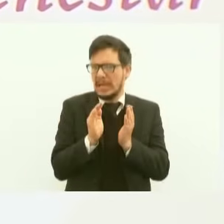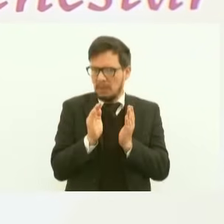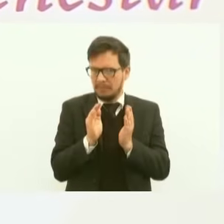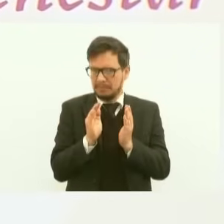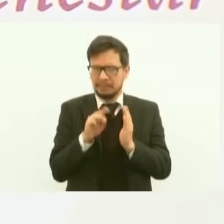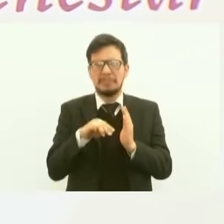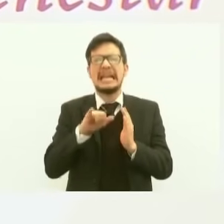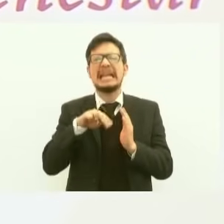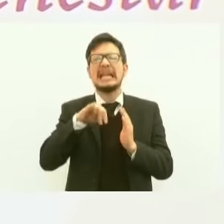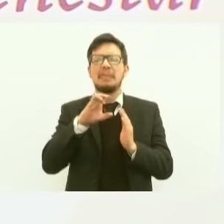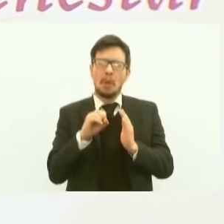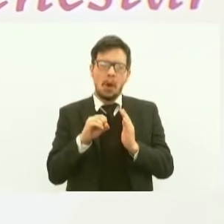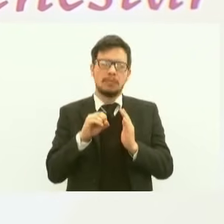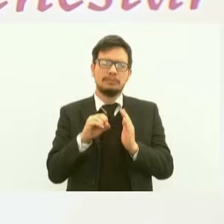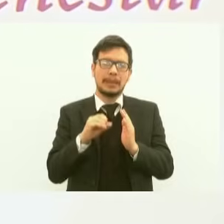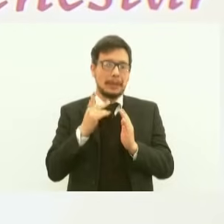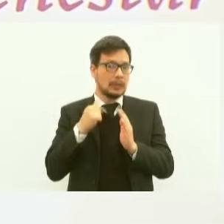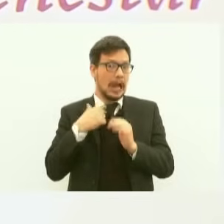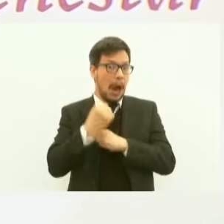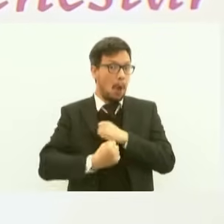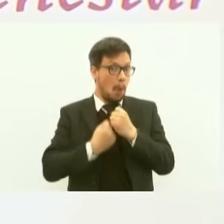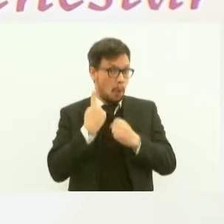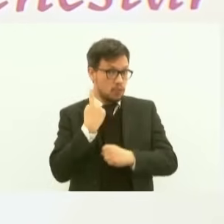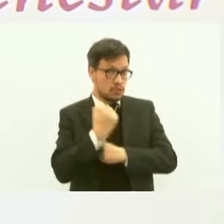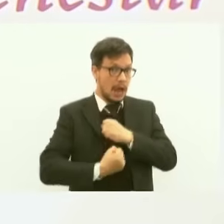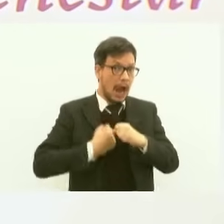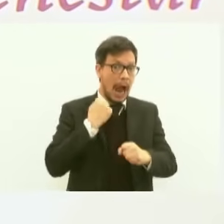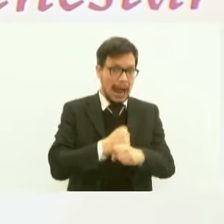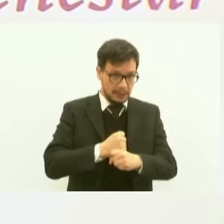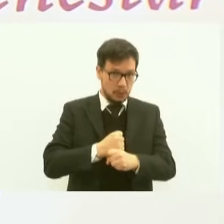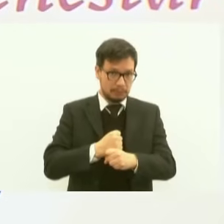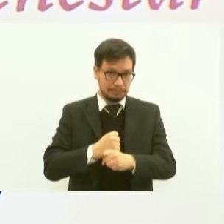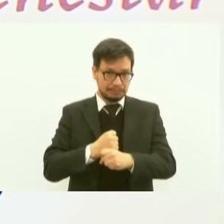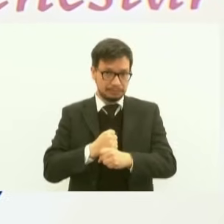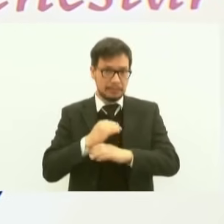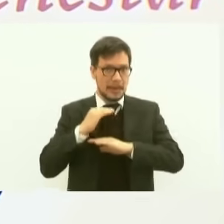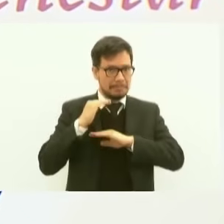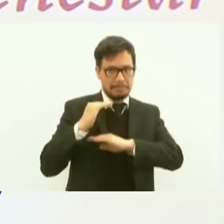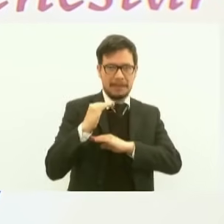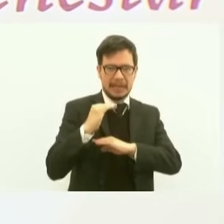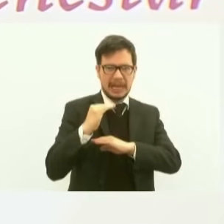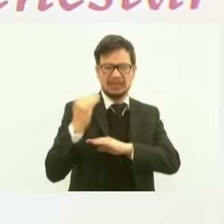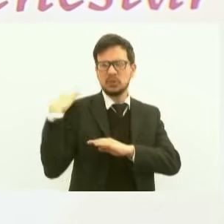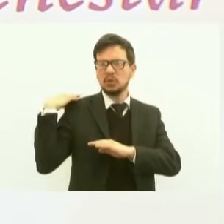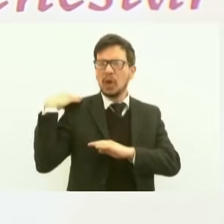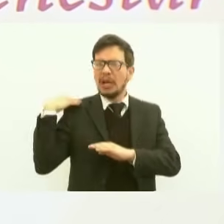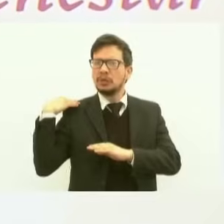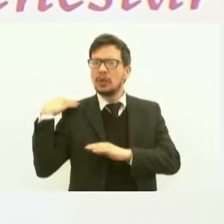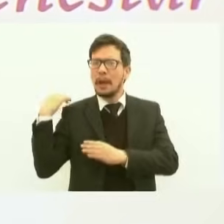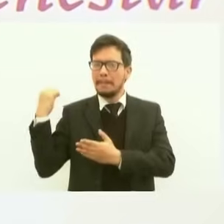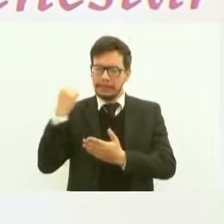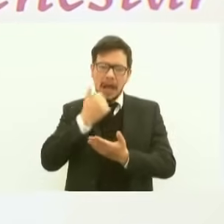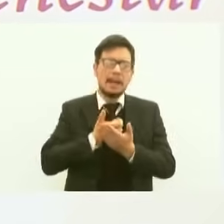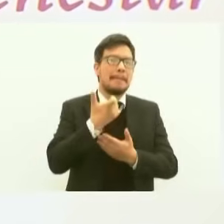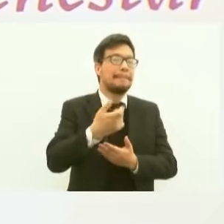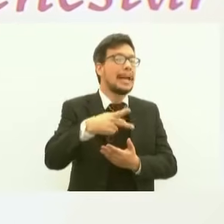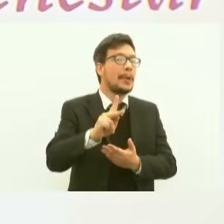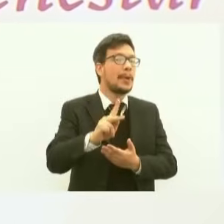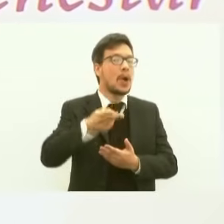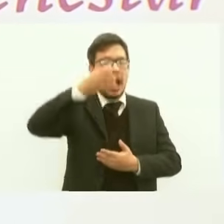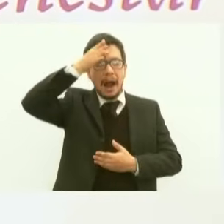un año y está formándose en tiendas, en talleres,